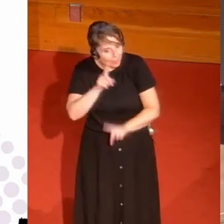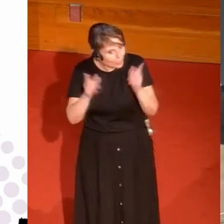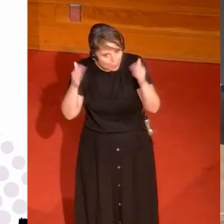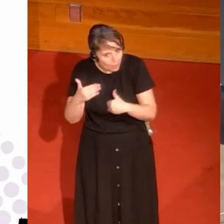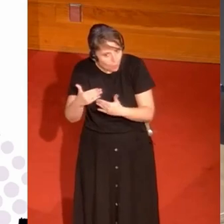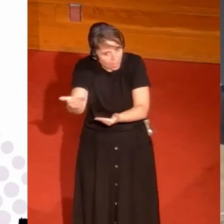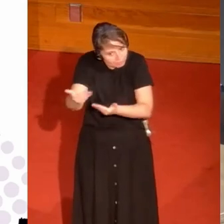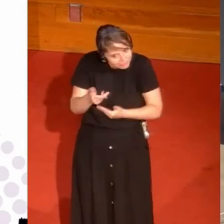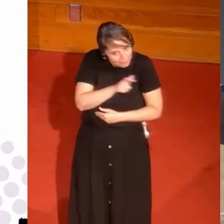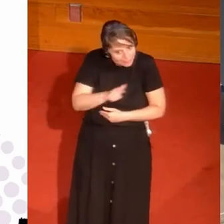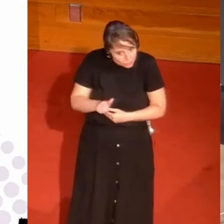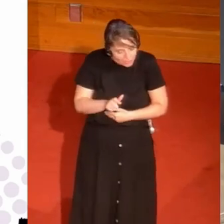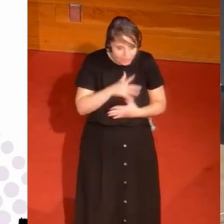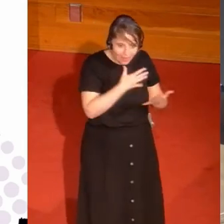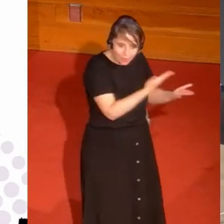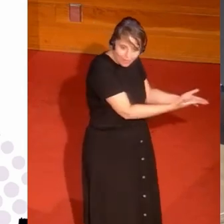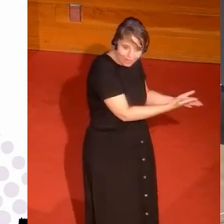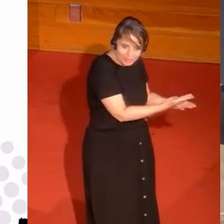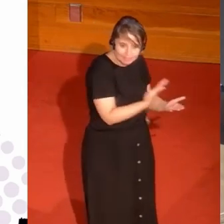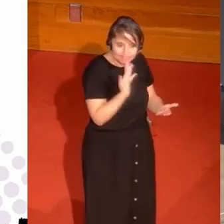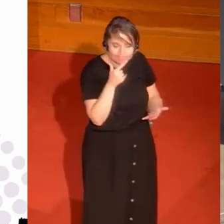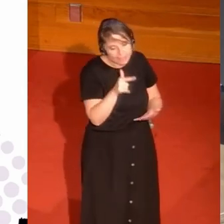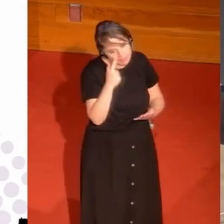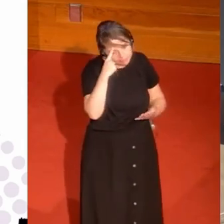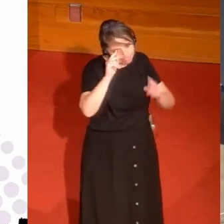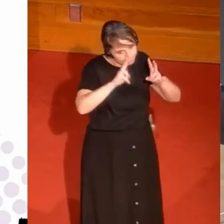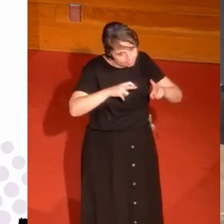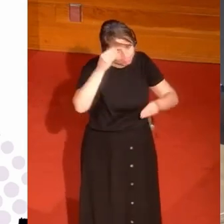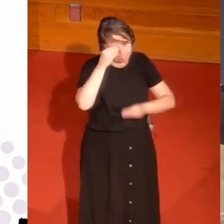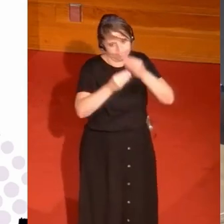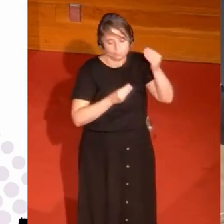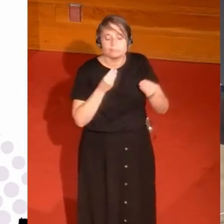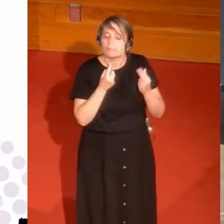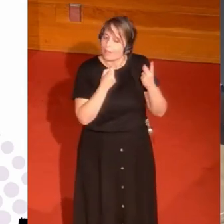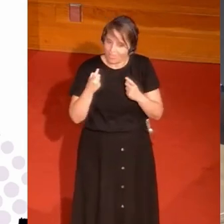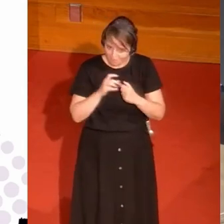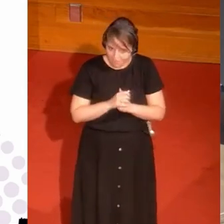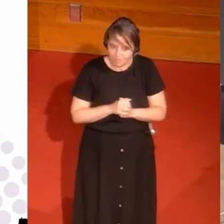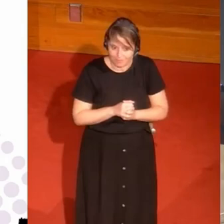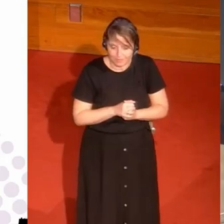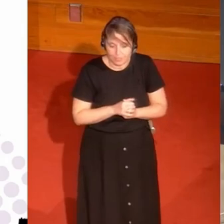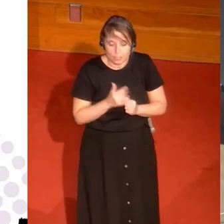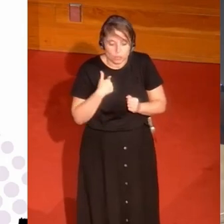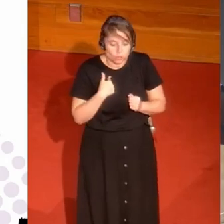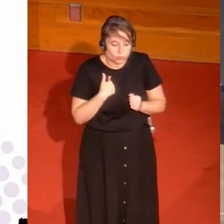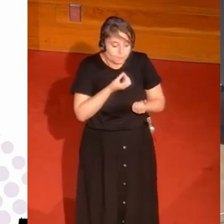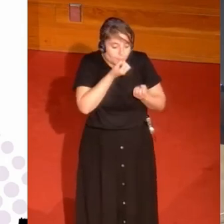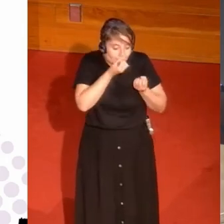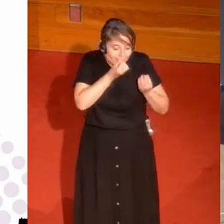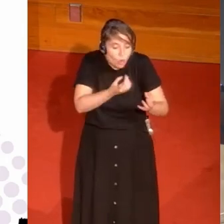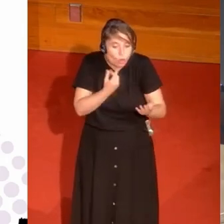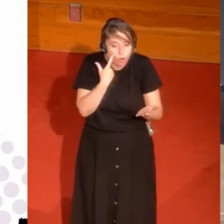Eh entonces yo creo que í hay que hacer una reflexión yo lo que intento por mi parte es eh contar historias